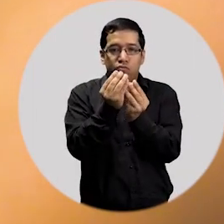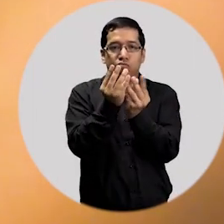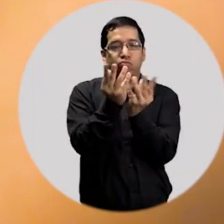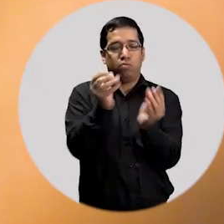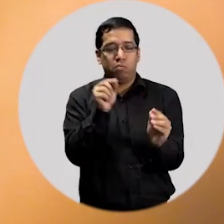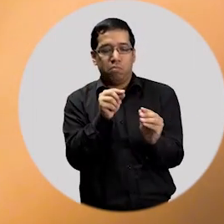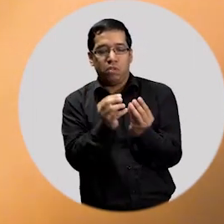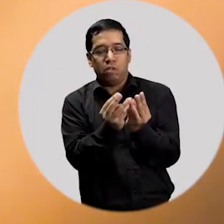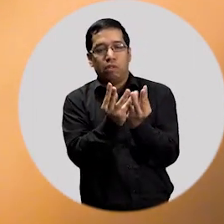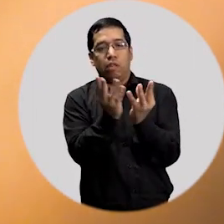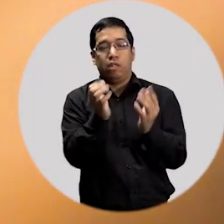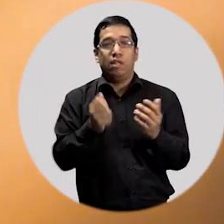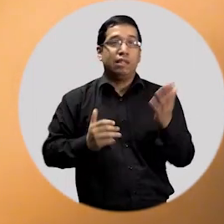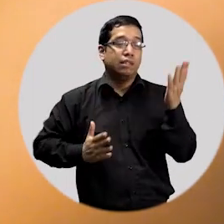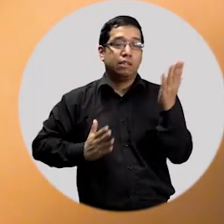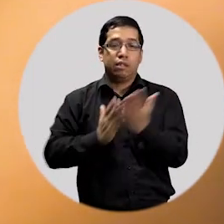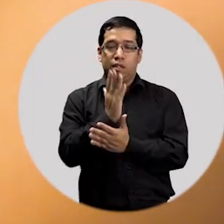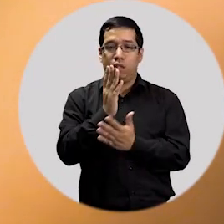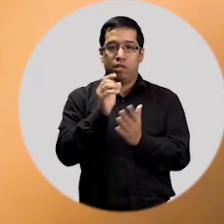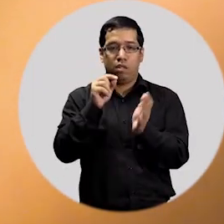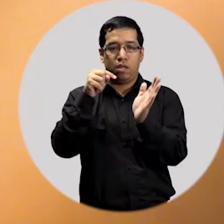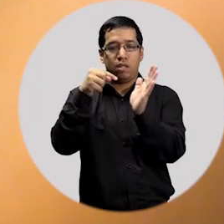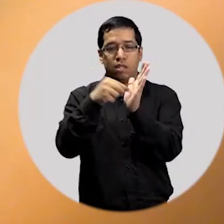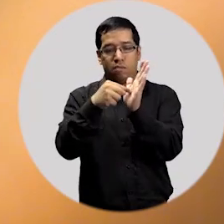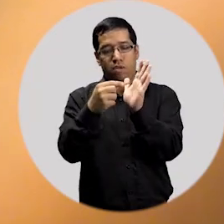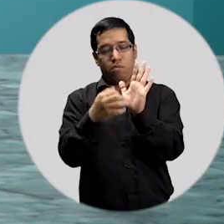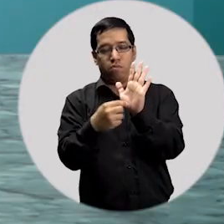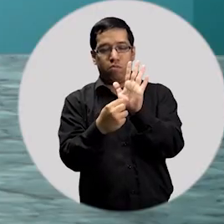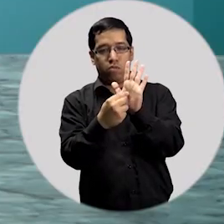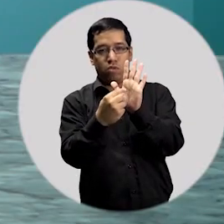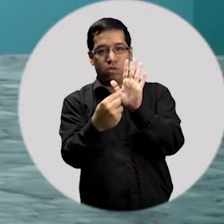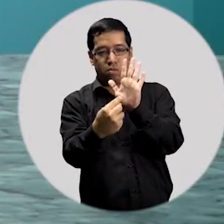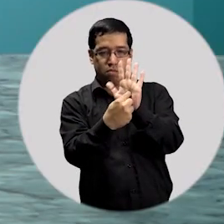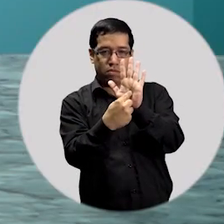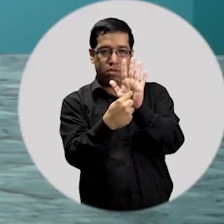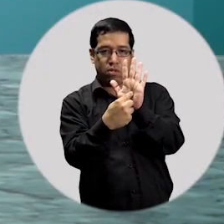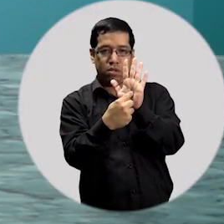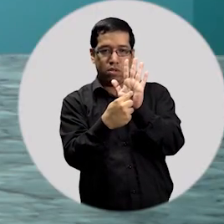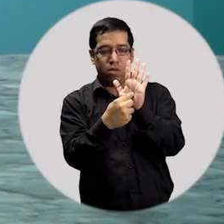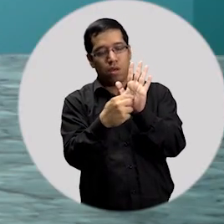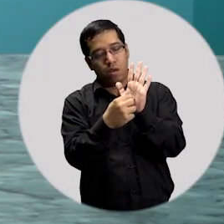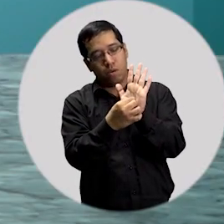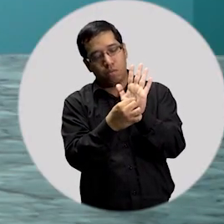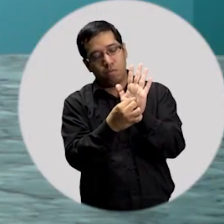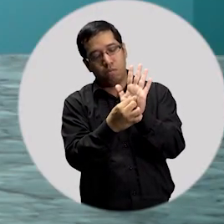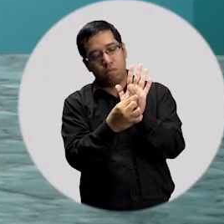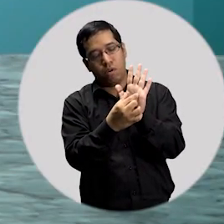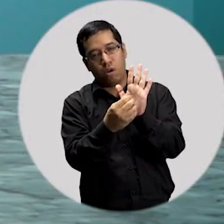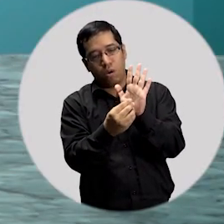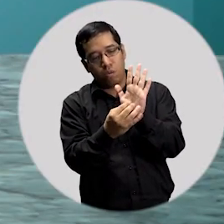cargada la paleta que vas a utilizar. Este proceso de las copas